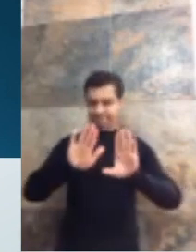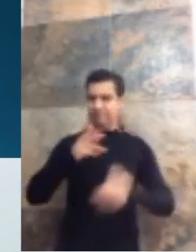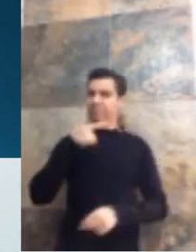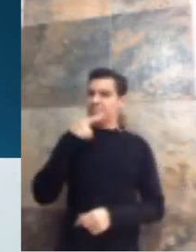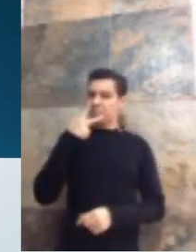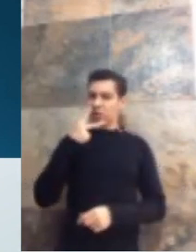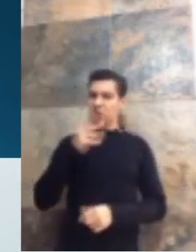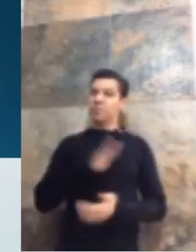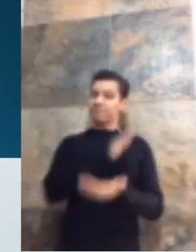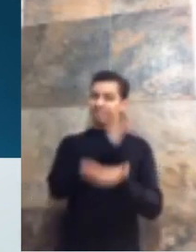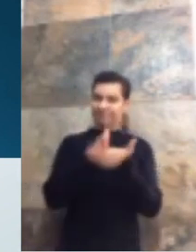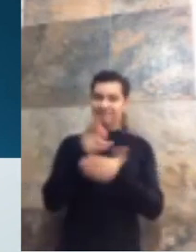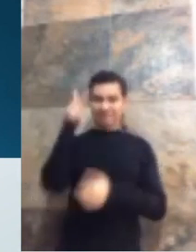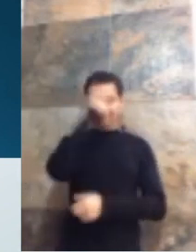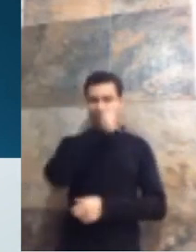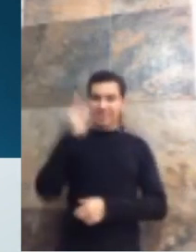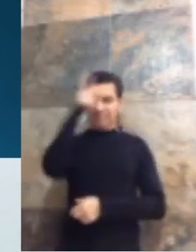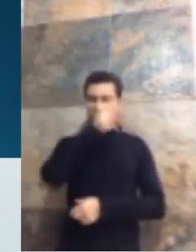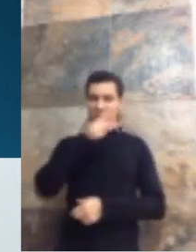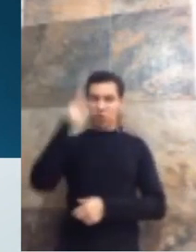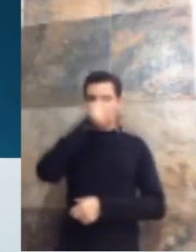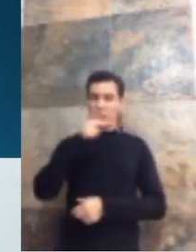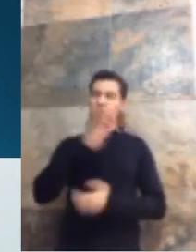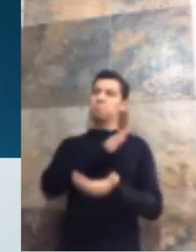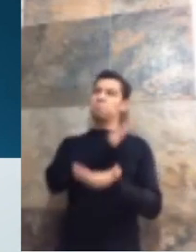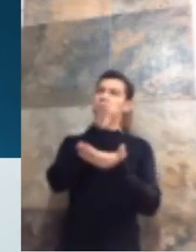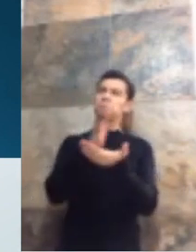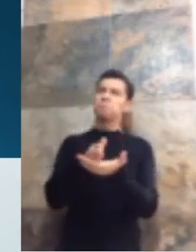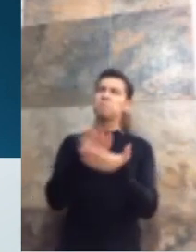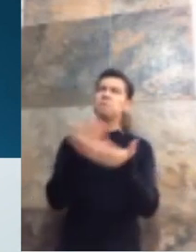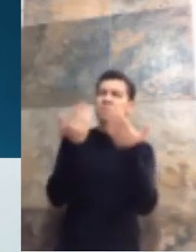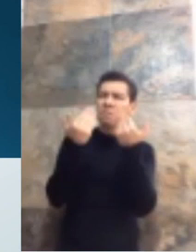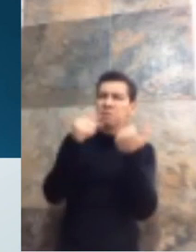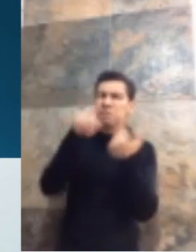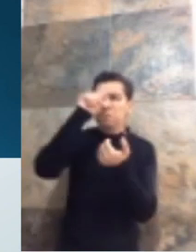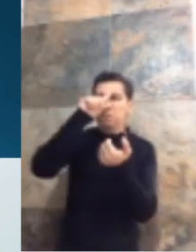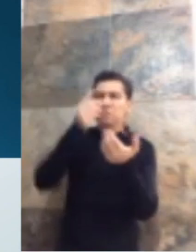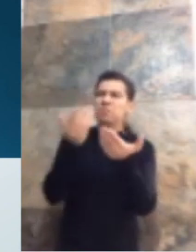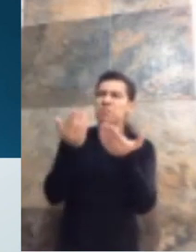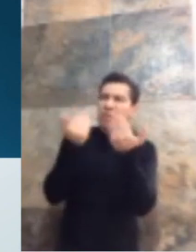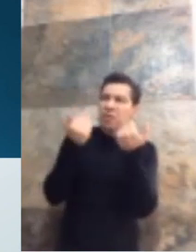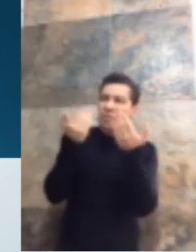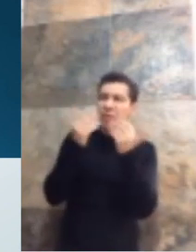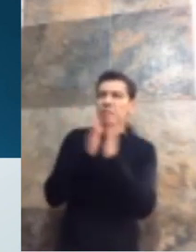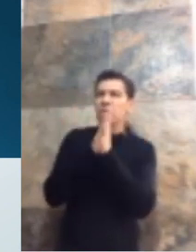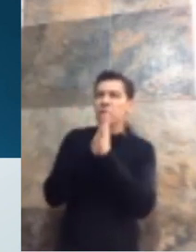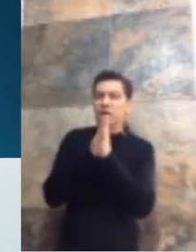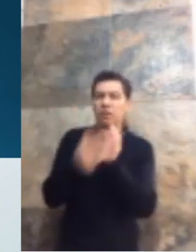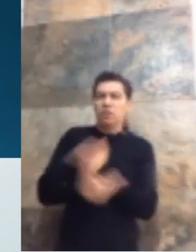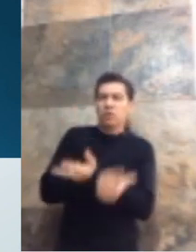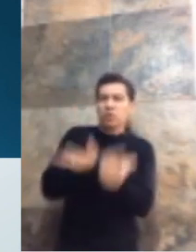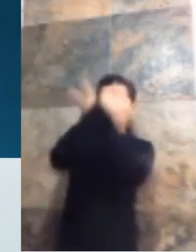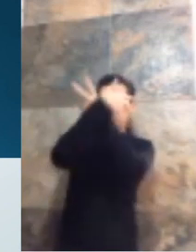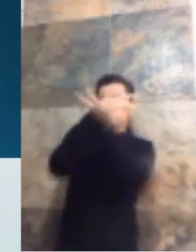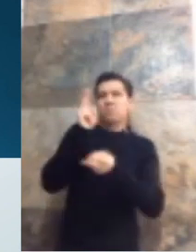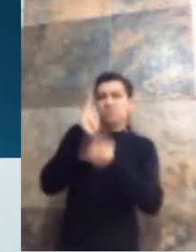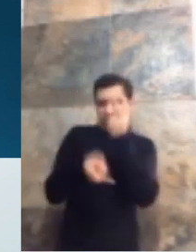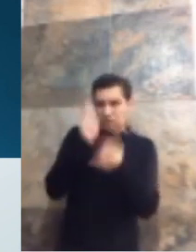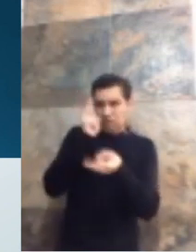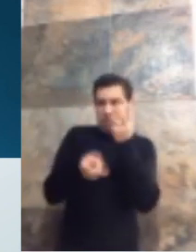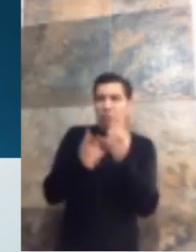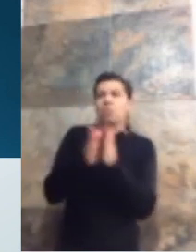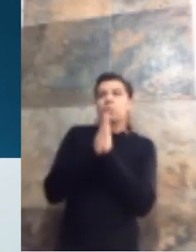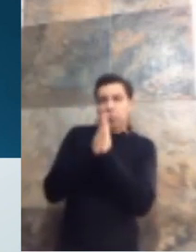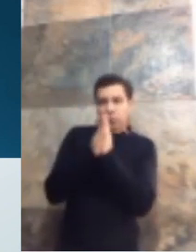situaciones saben esto y se van a ajustar su interacción telefónica, videoconferencia, etcétera, a estos